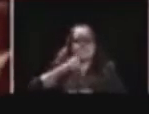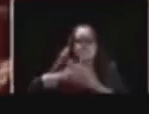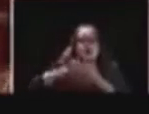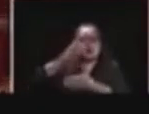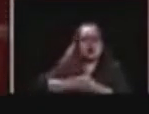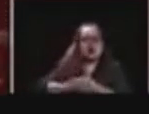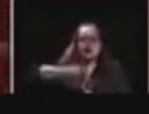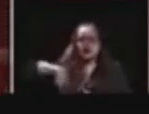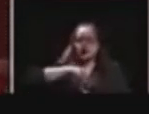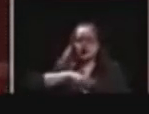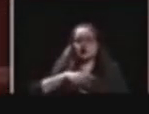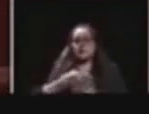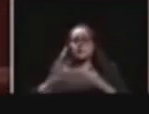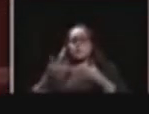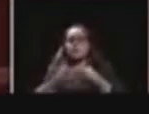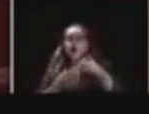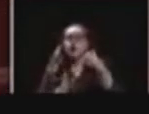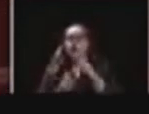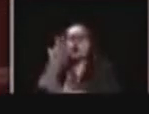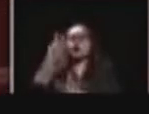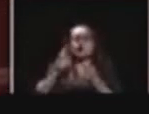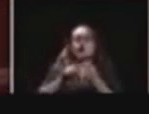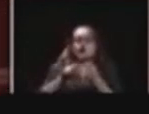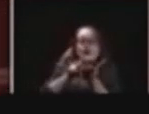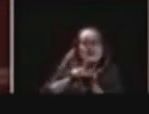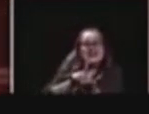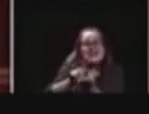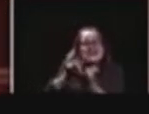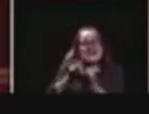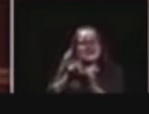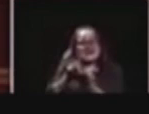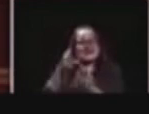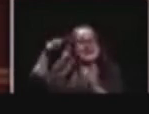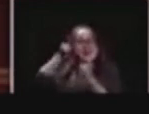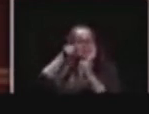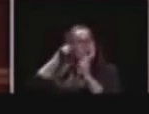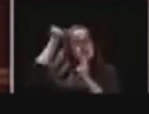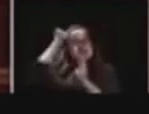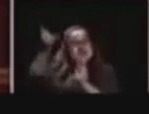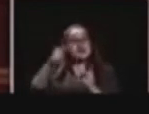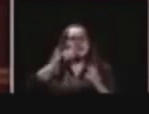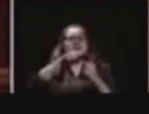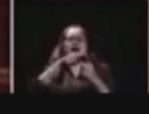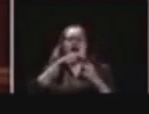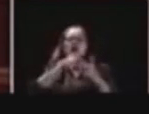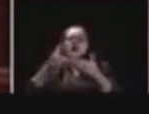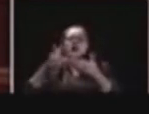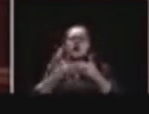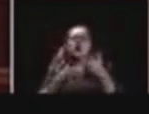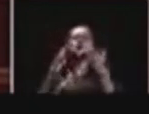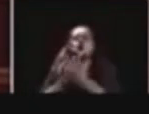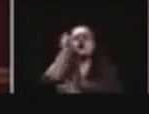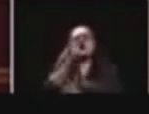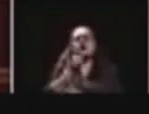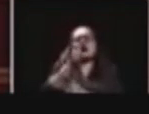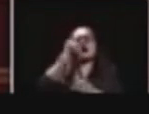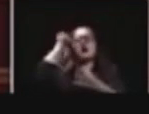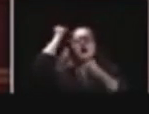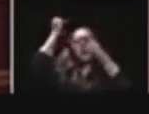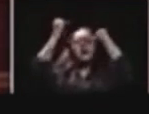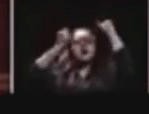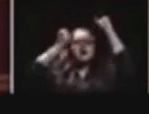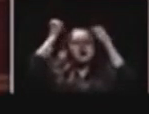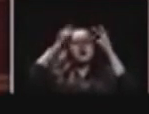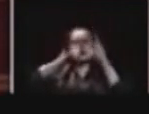proyecto: innovación y derechos. Innovar significa combinar la creatividad y